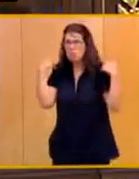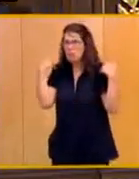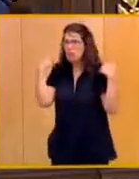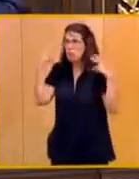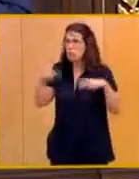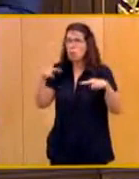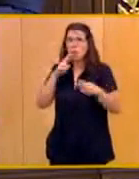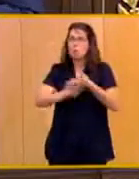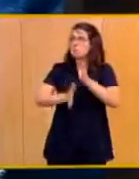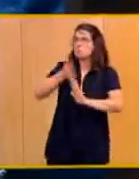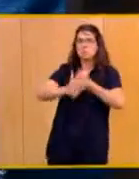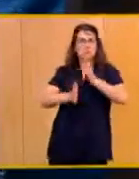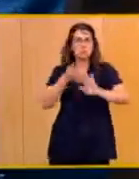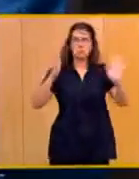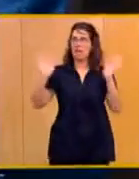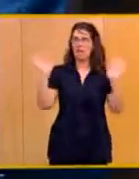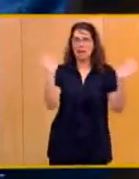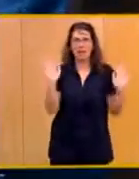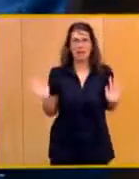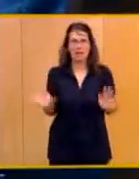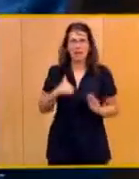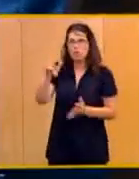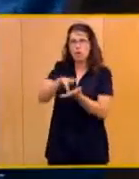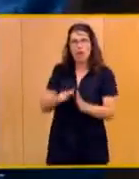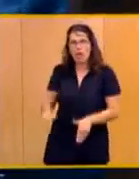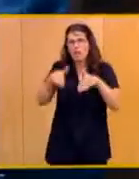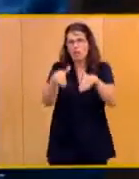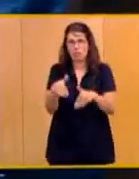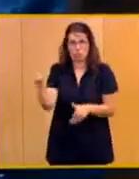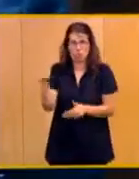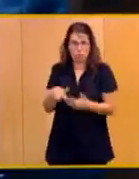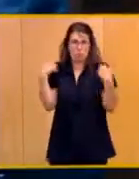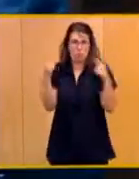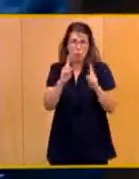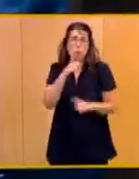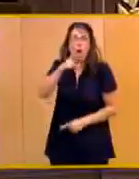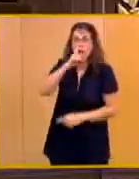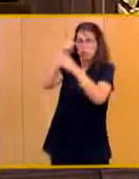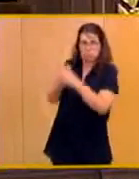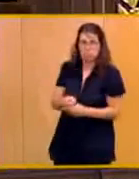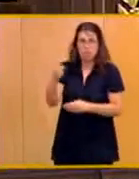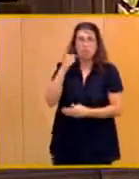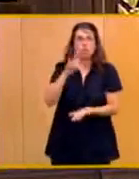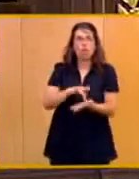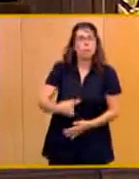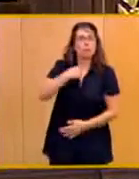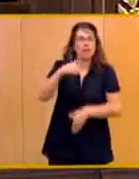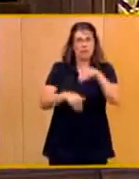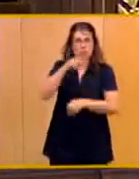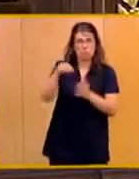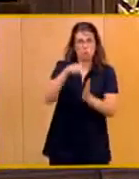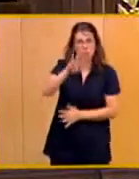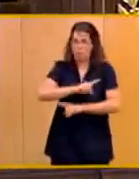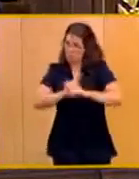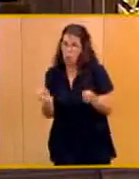No fue responsable de que le pusieran como candidato porque le puso el señor Aznar. No fue responsable de perder las elecciones del 2004. No fue responsable de